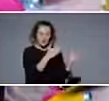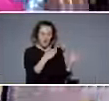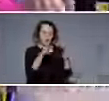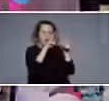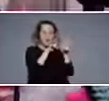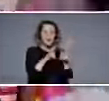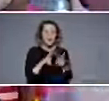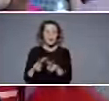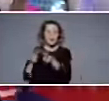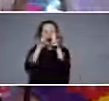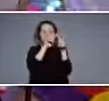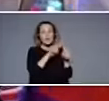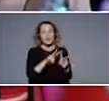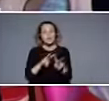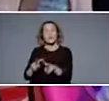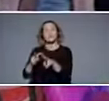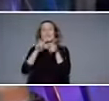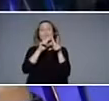brindando a la